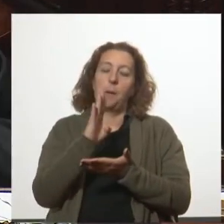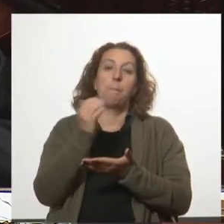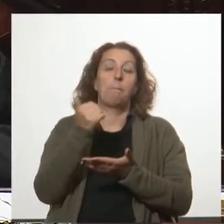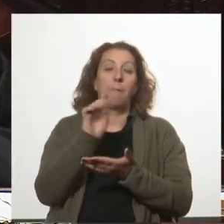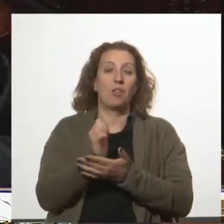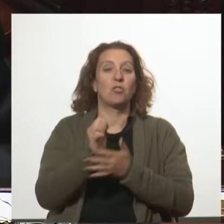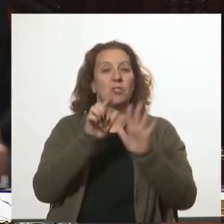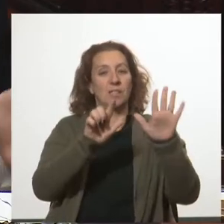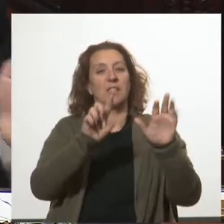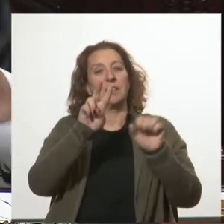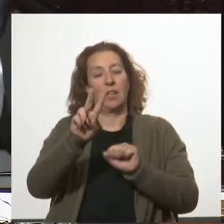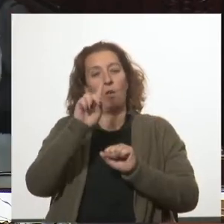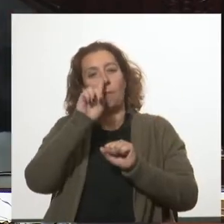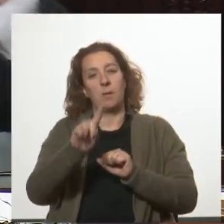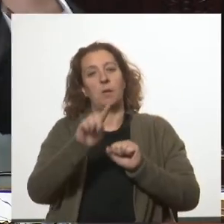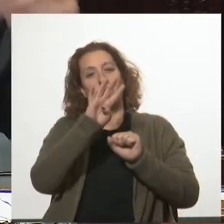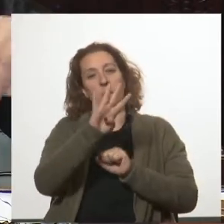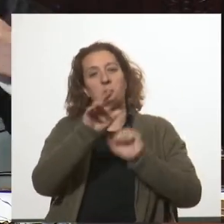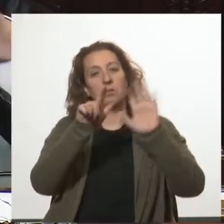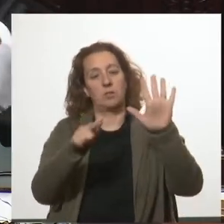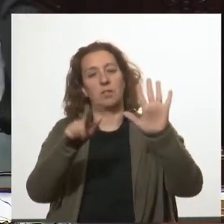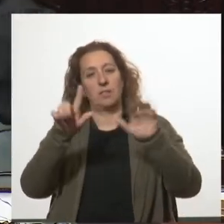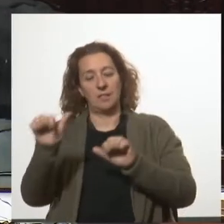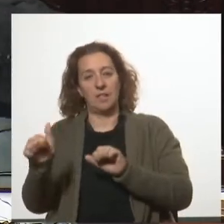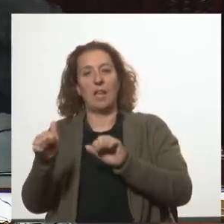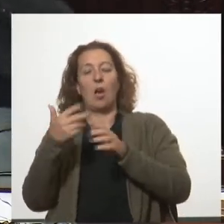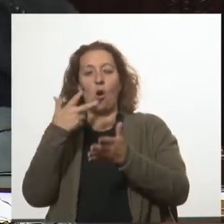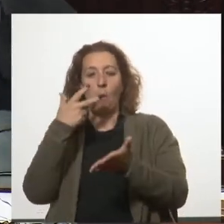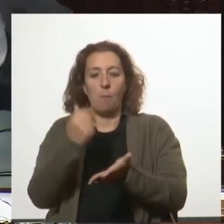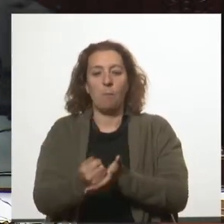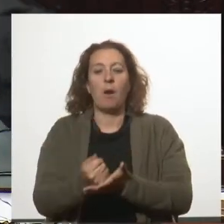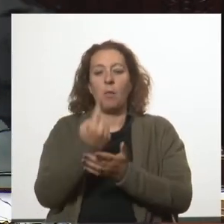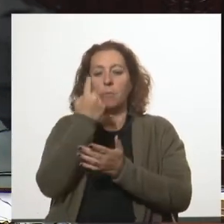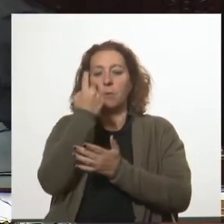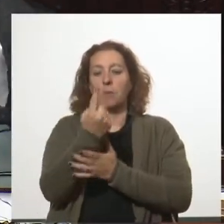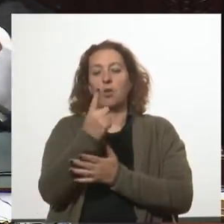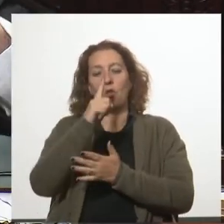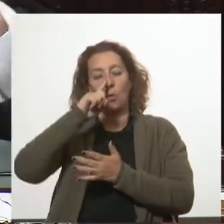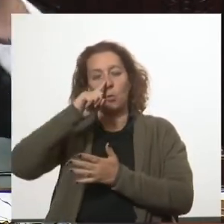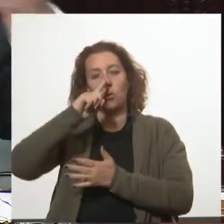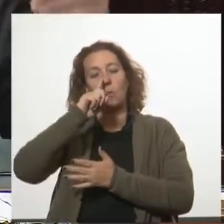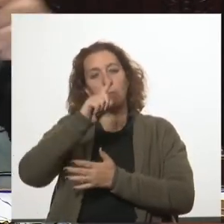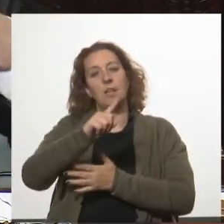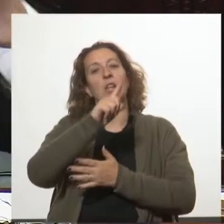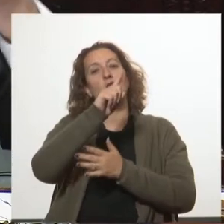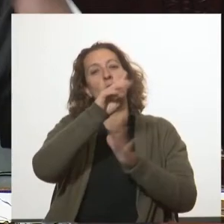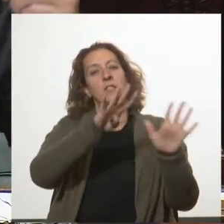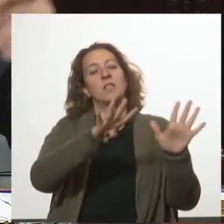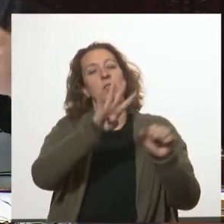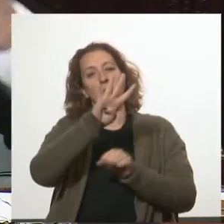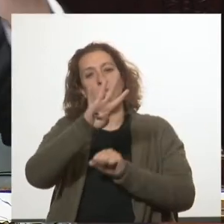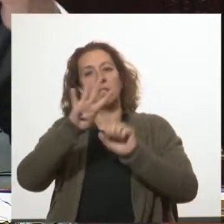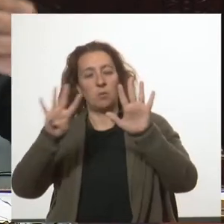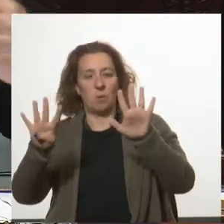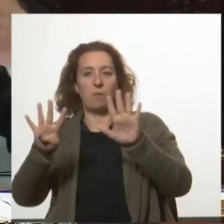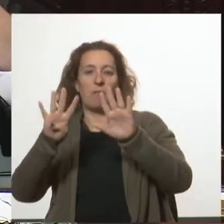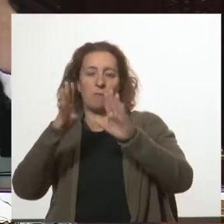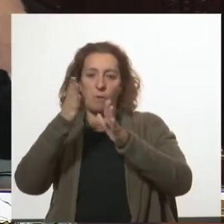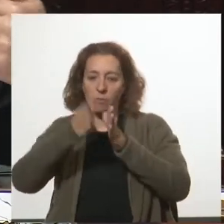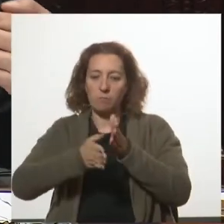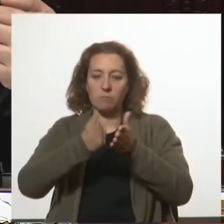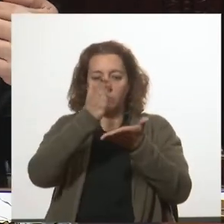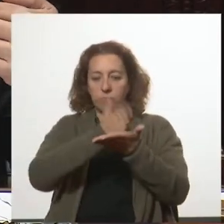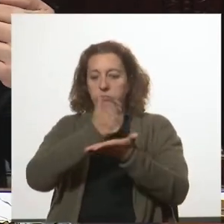476 cualquier y de mayor área por la intendencia el primero de junio del 49 este padrón fue fraccionado con distintos fines y no